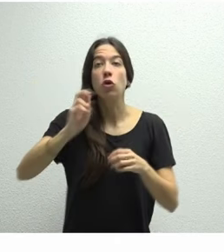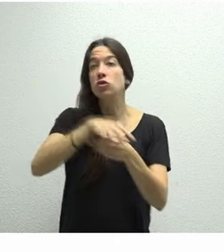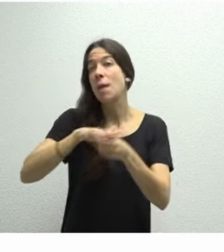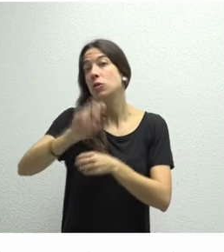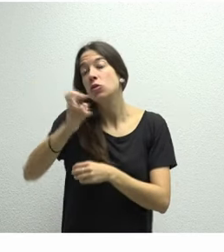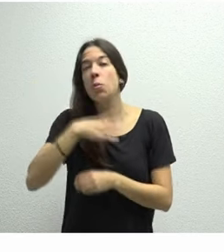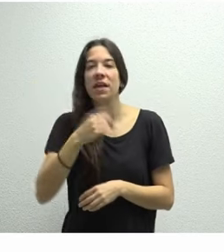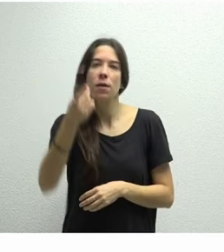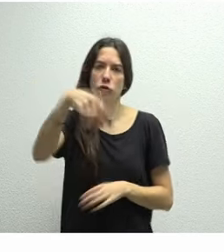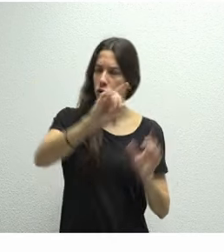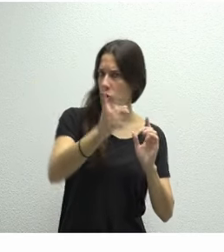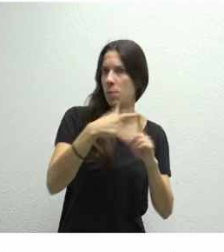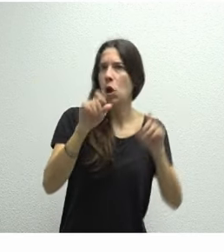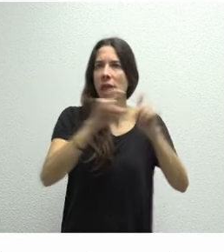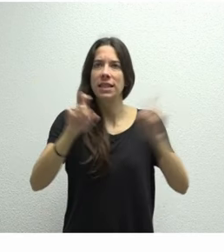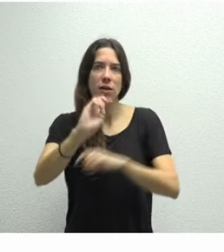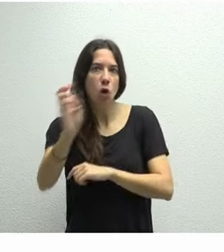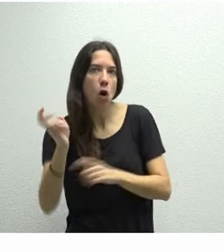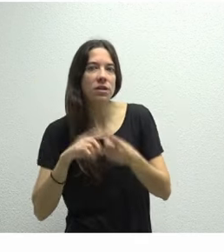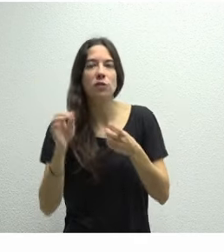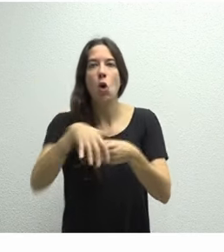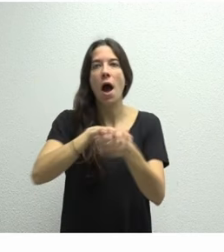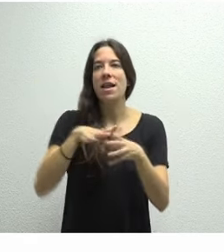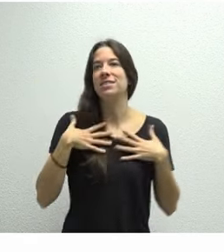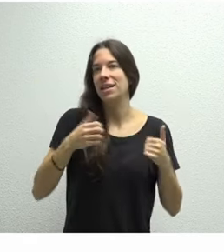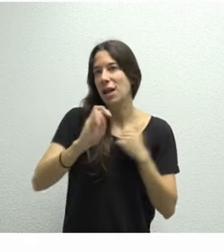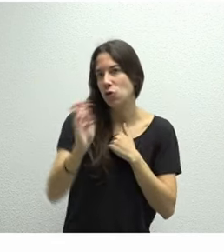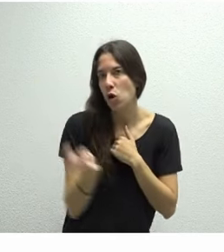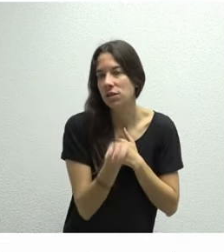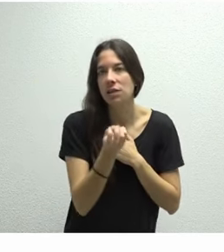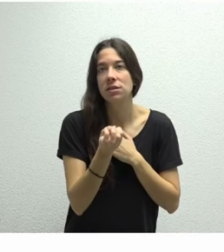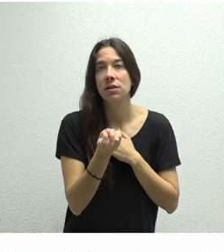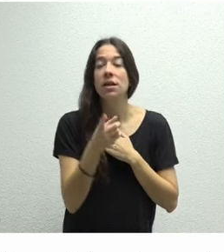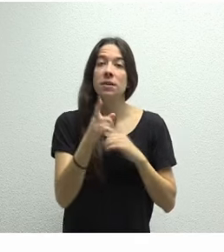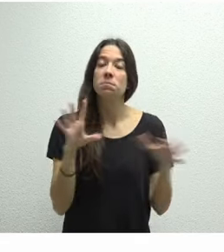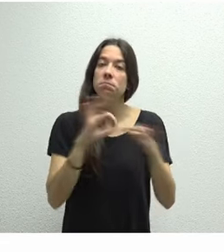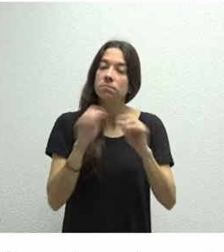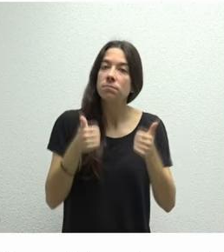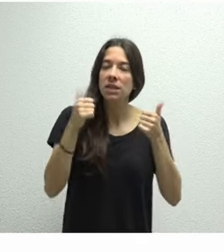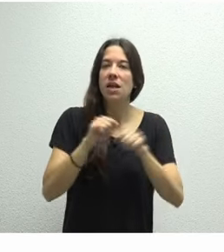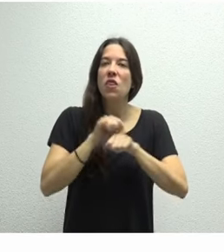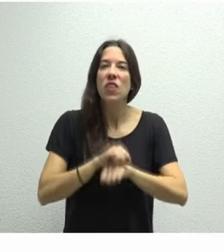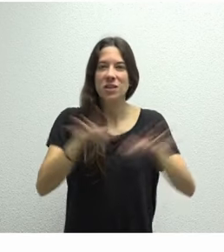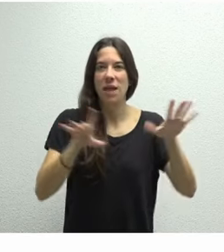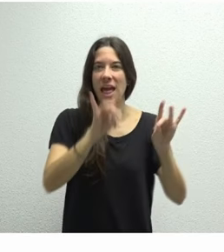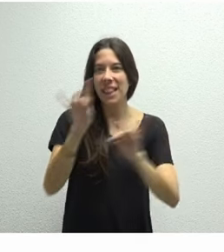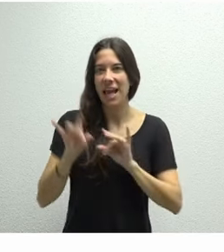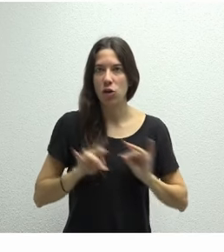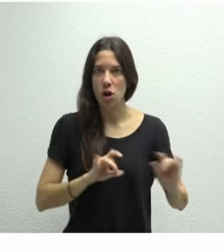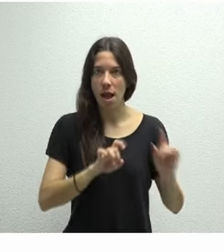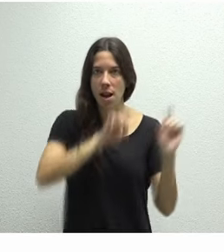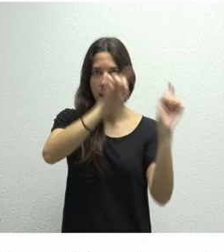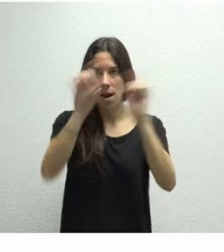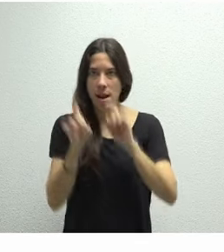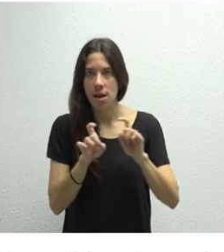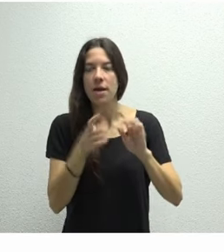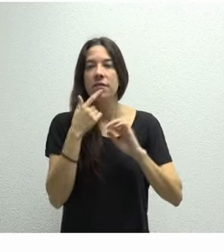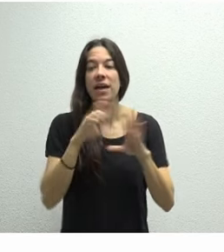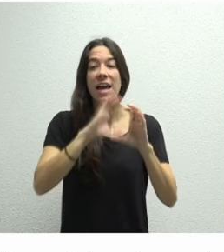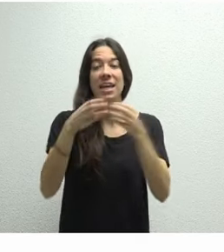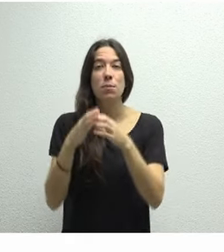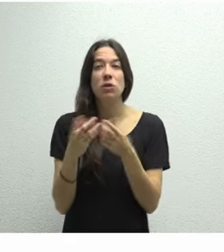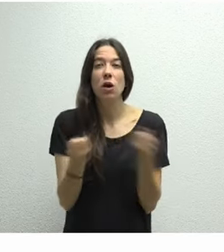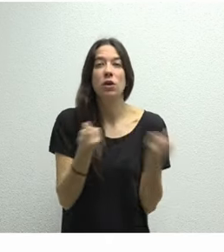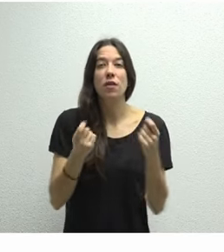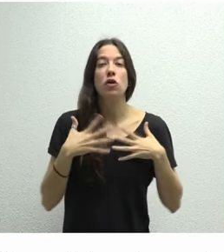otras entidades o otras áreas sanitarias es en el despliegue territorial los equipos de coordinación sociosanitaria han